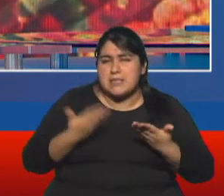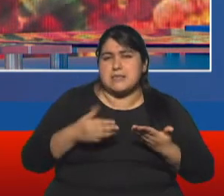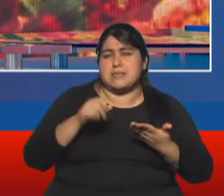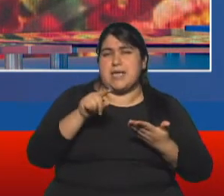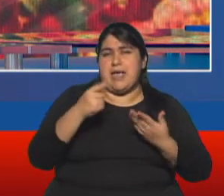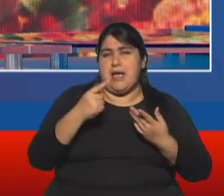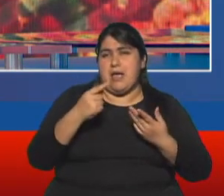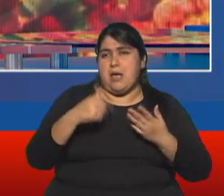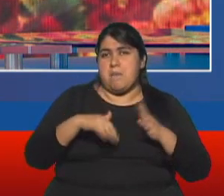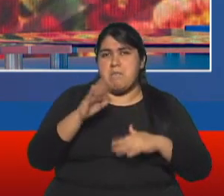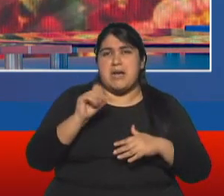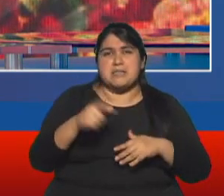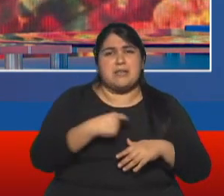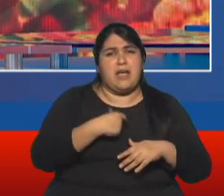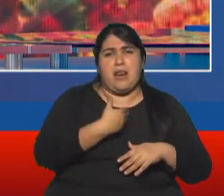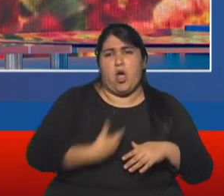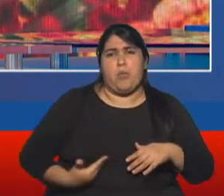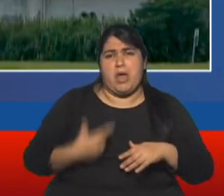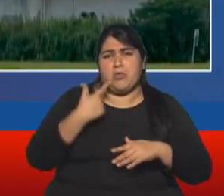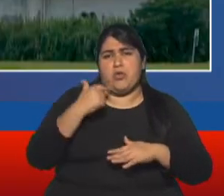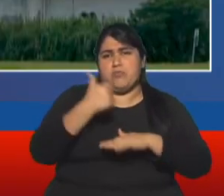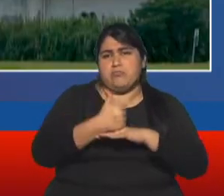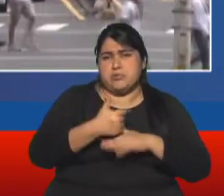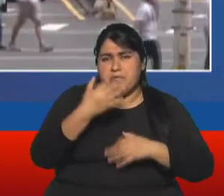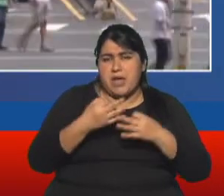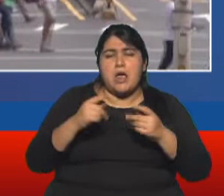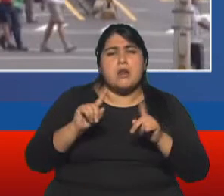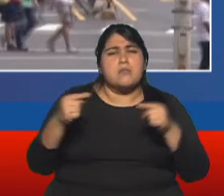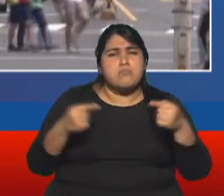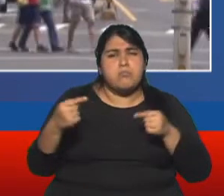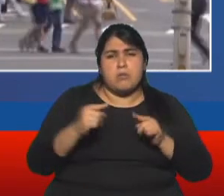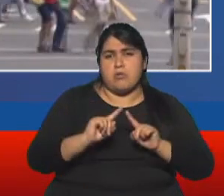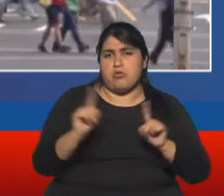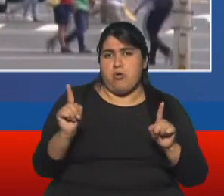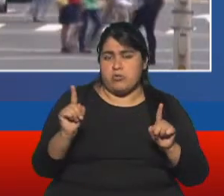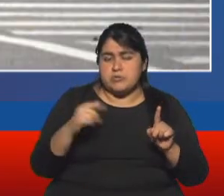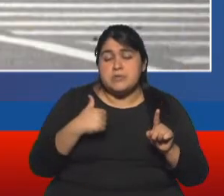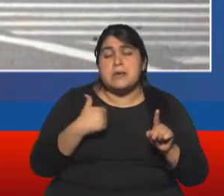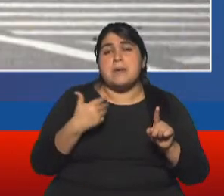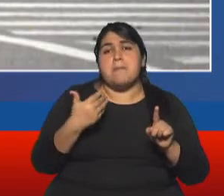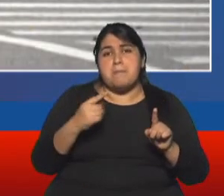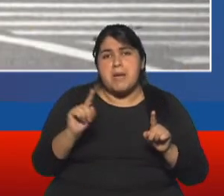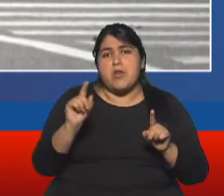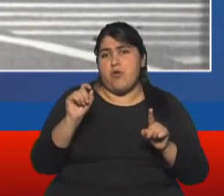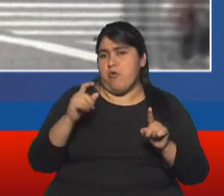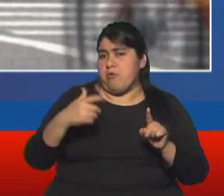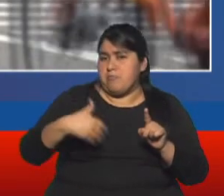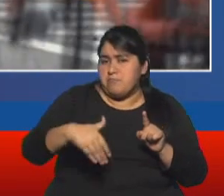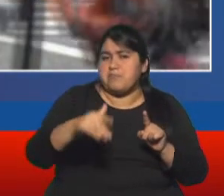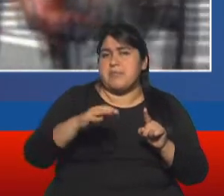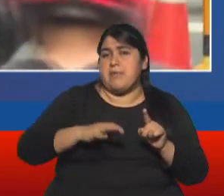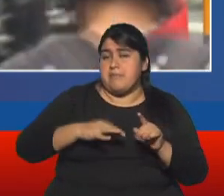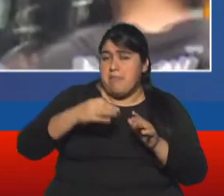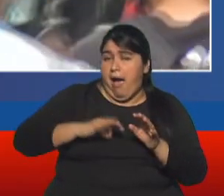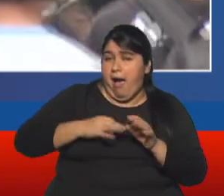una gobernanza global y una estabilidad sin llegar a un enfrentamiento bélico, hasta aquellas hipótesis que hablan de un posible enfrentamiento militar hacia mediados de siglo. En el